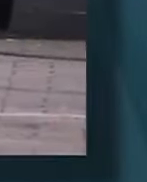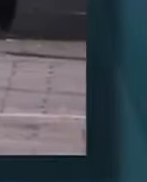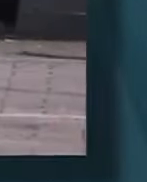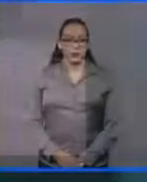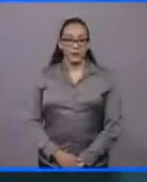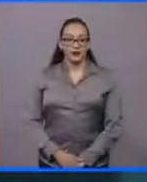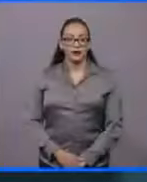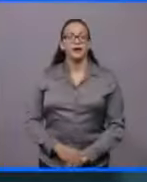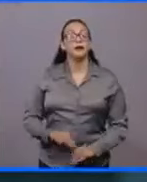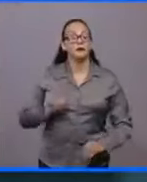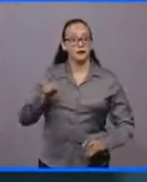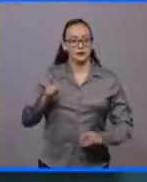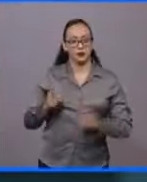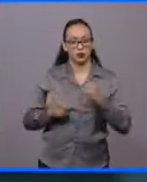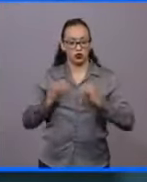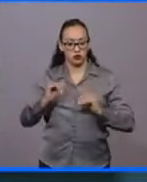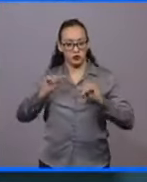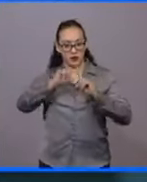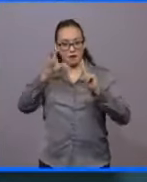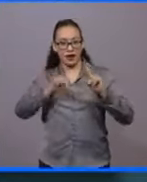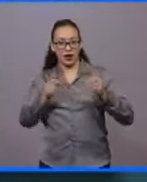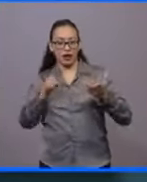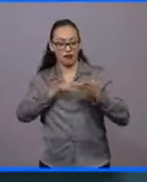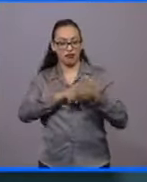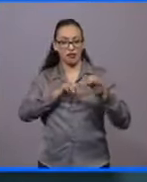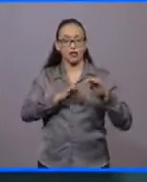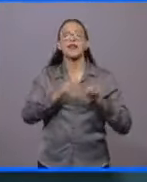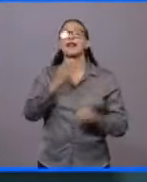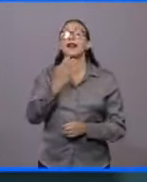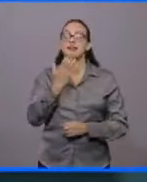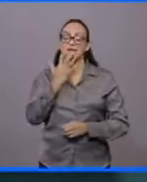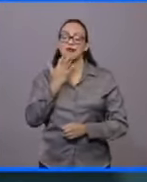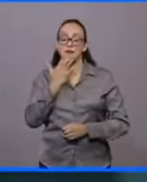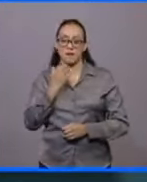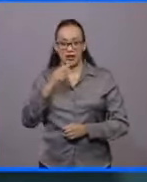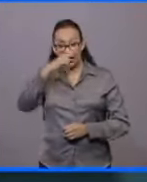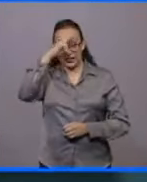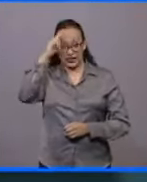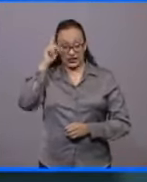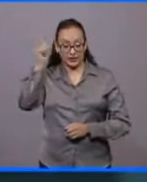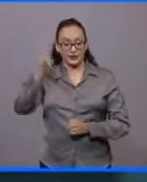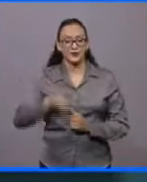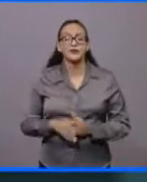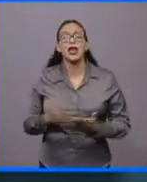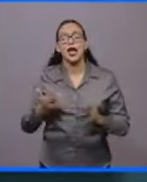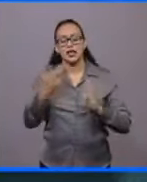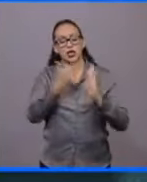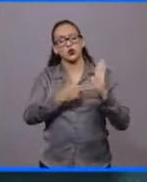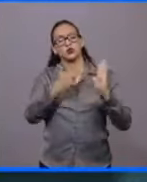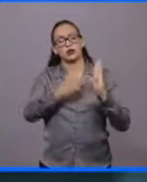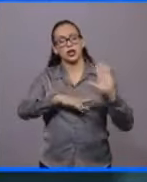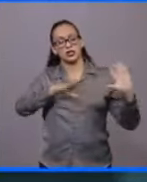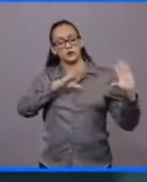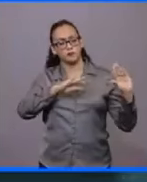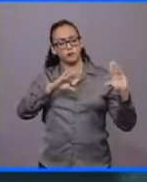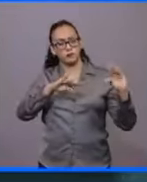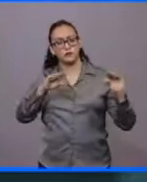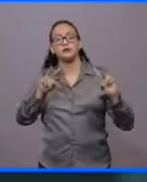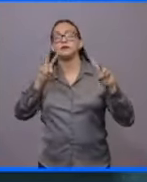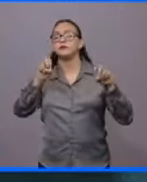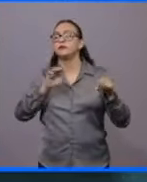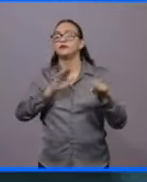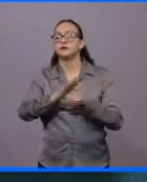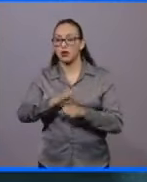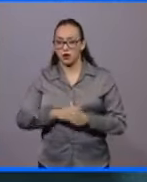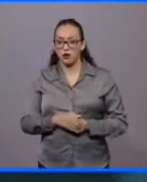En la Casa de la Cultura Jurídica de la Suprema Corte de Tepic, Nayarit, se llevó a cabo el taller de precedentes del máximo tribunal